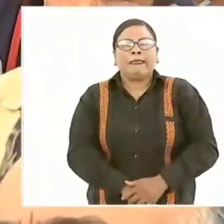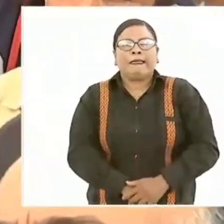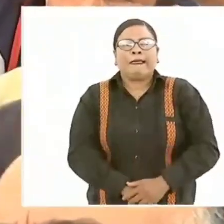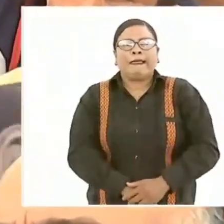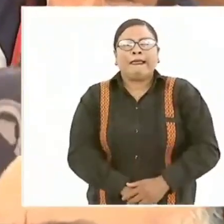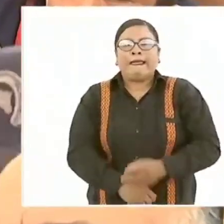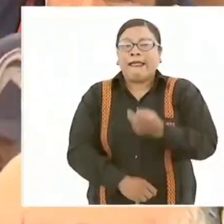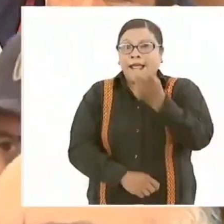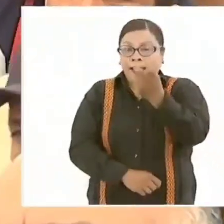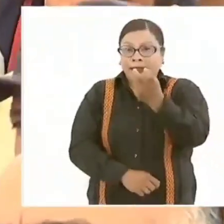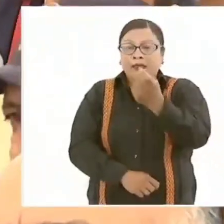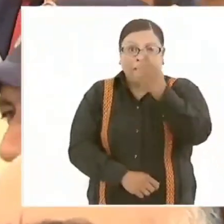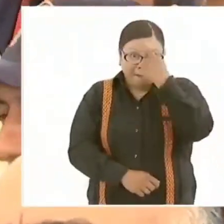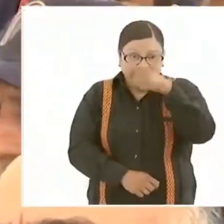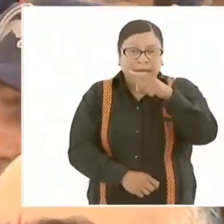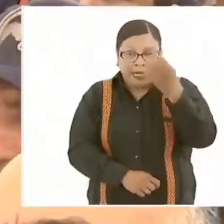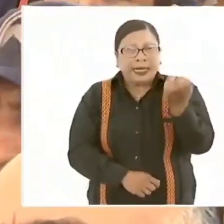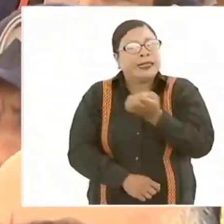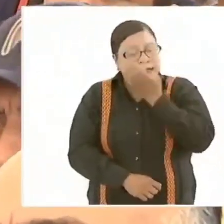Esto es para que las escuelas